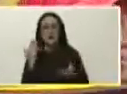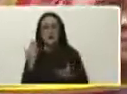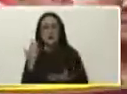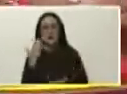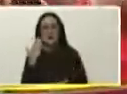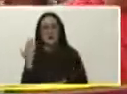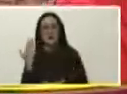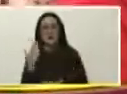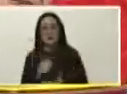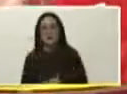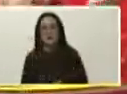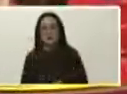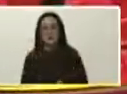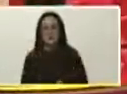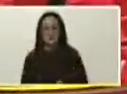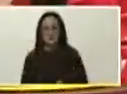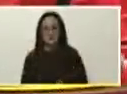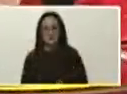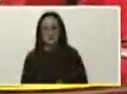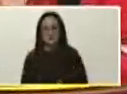Ellos,